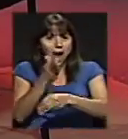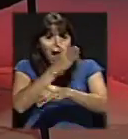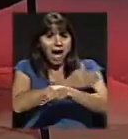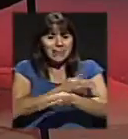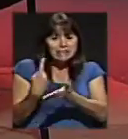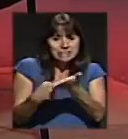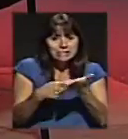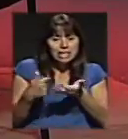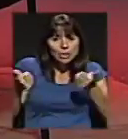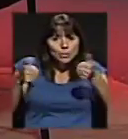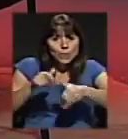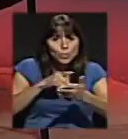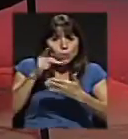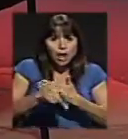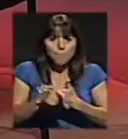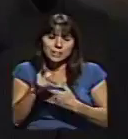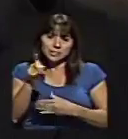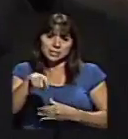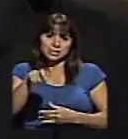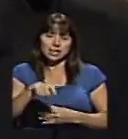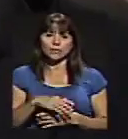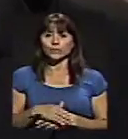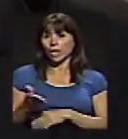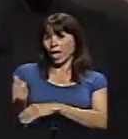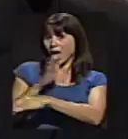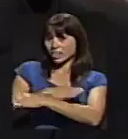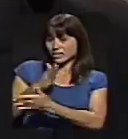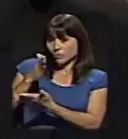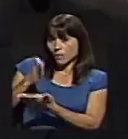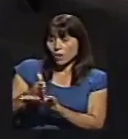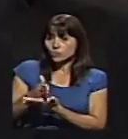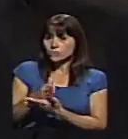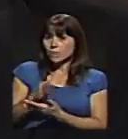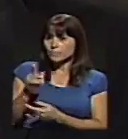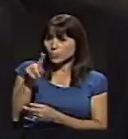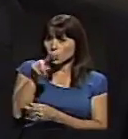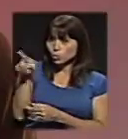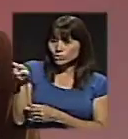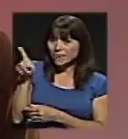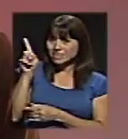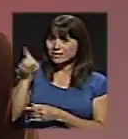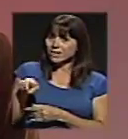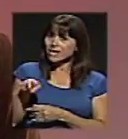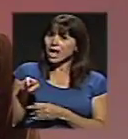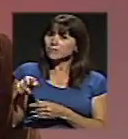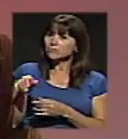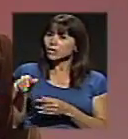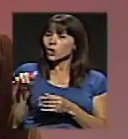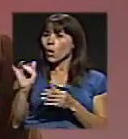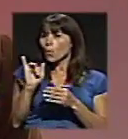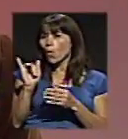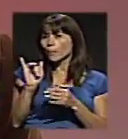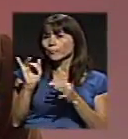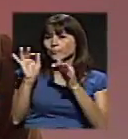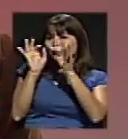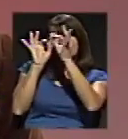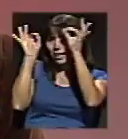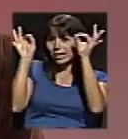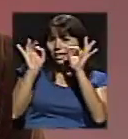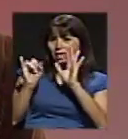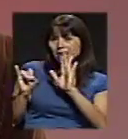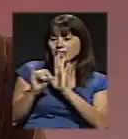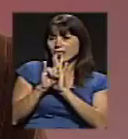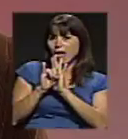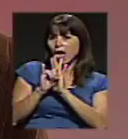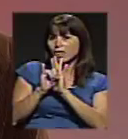que es indispensable. Antes de irnos a una pausa, ¿temerían ustedes perder identidad de alguna manera en sus propuestas, en sus